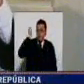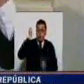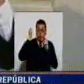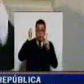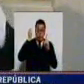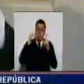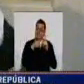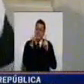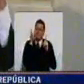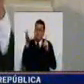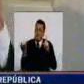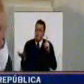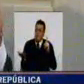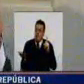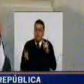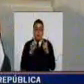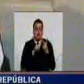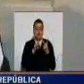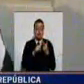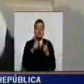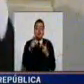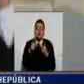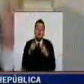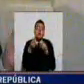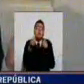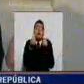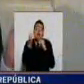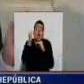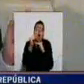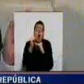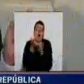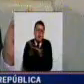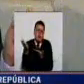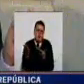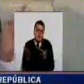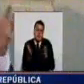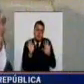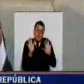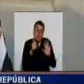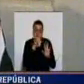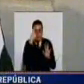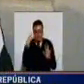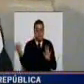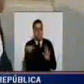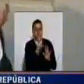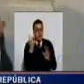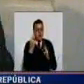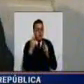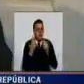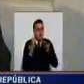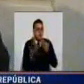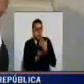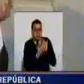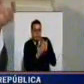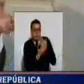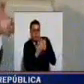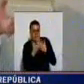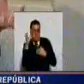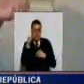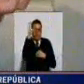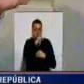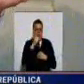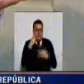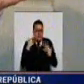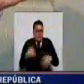discusión. El otro hecho es que compraron por el precio base, eso tampoco está en discusión. Entonces los indicios es para intentar